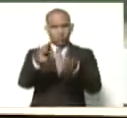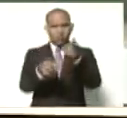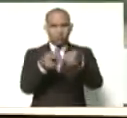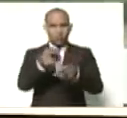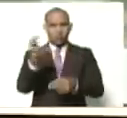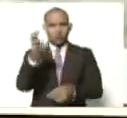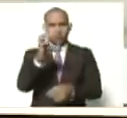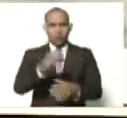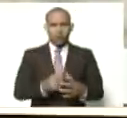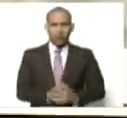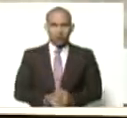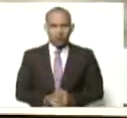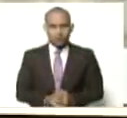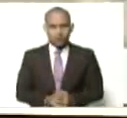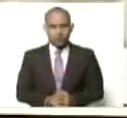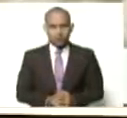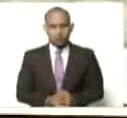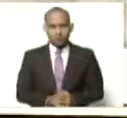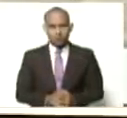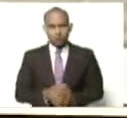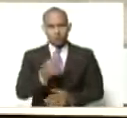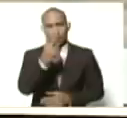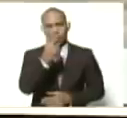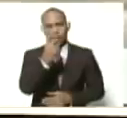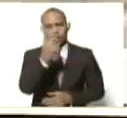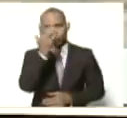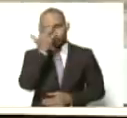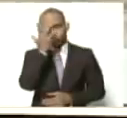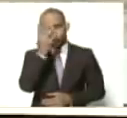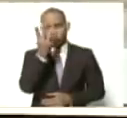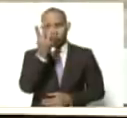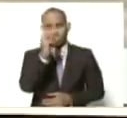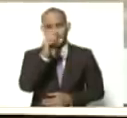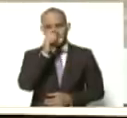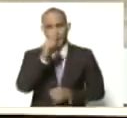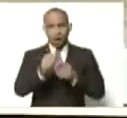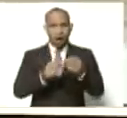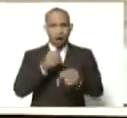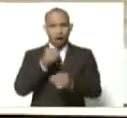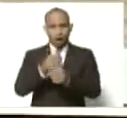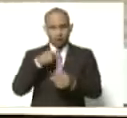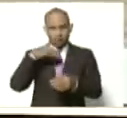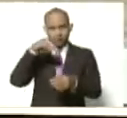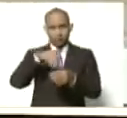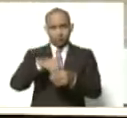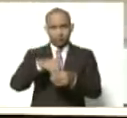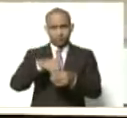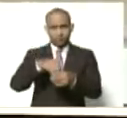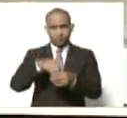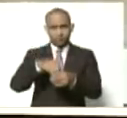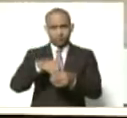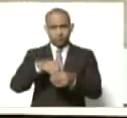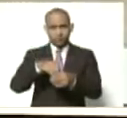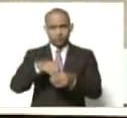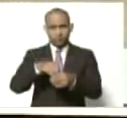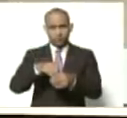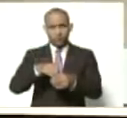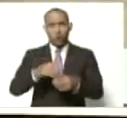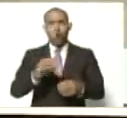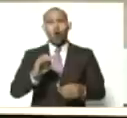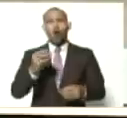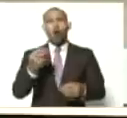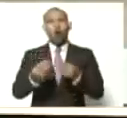Parece que fue ayer. 21 de febrero cumplo 30 años como